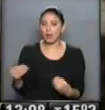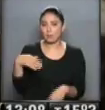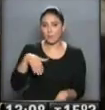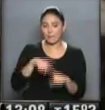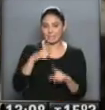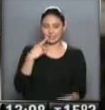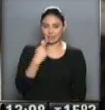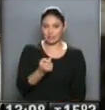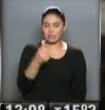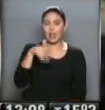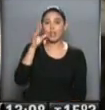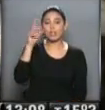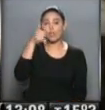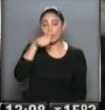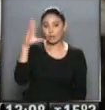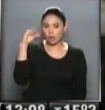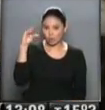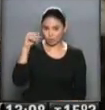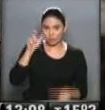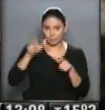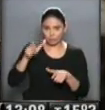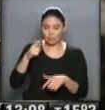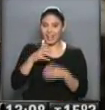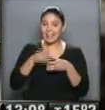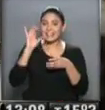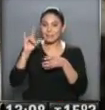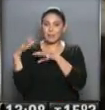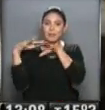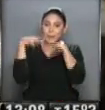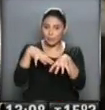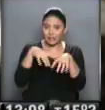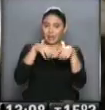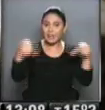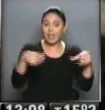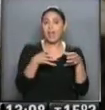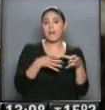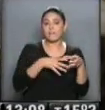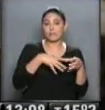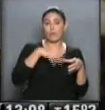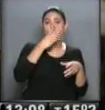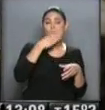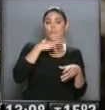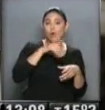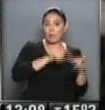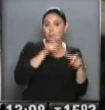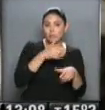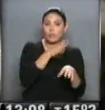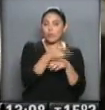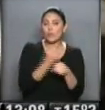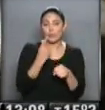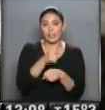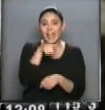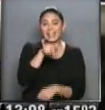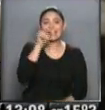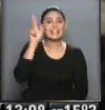noche volvía la gente de Independiente, jugaba Racing Boca y a Boca no lo dejaron ir, al público de Boca. Había 3.000